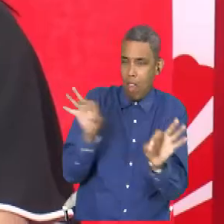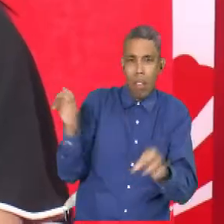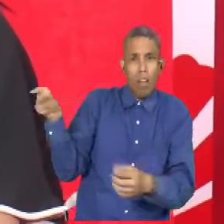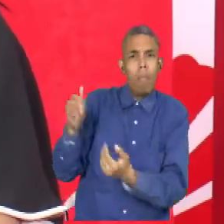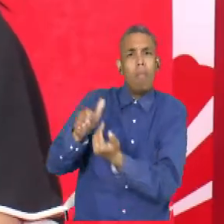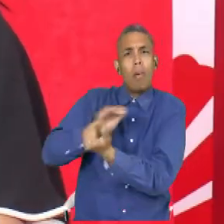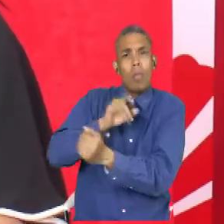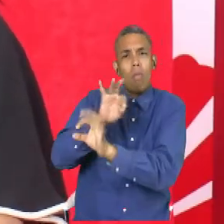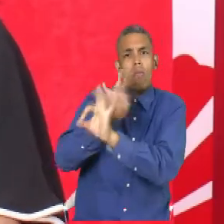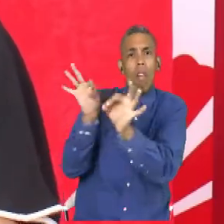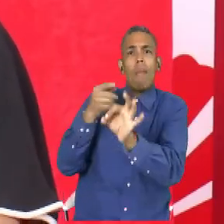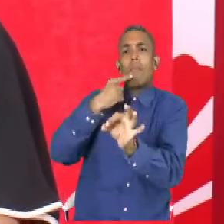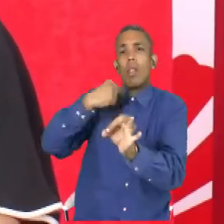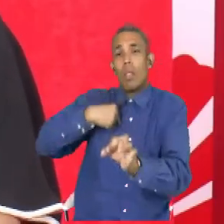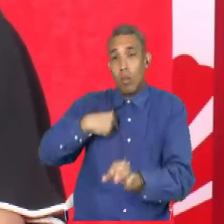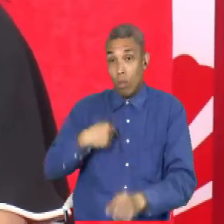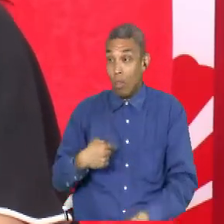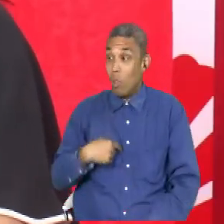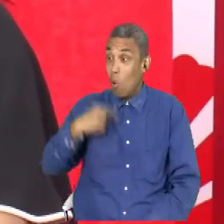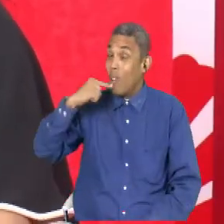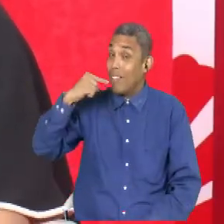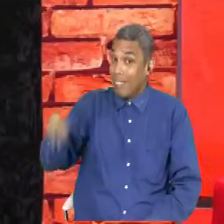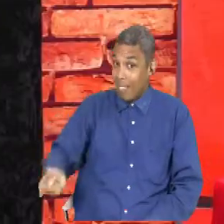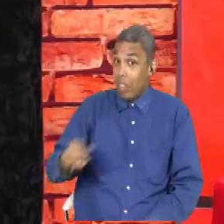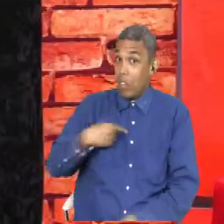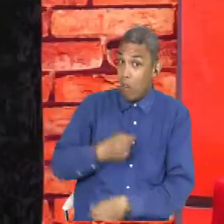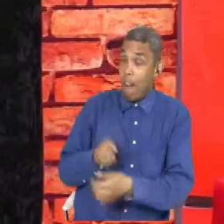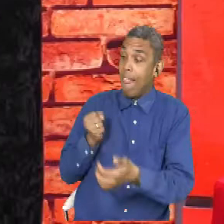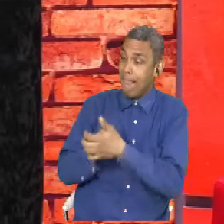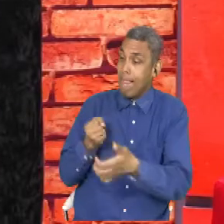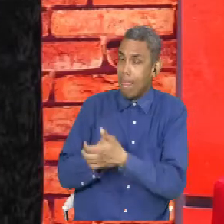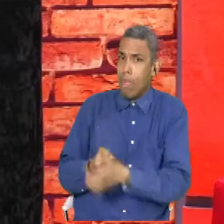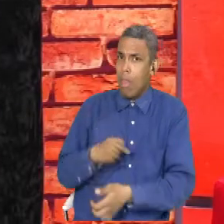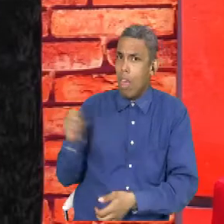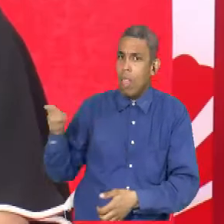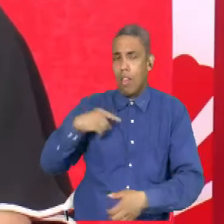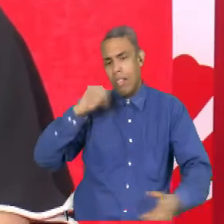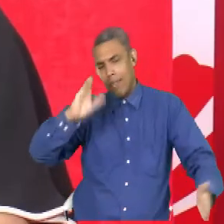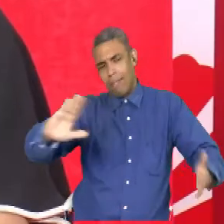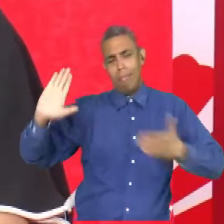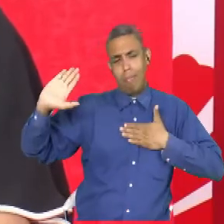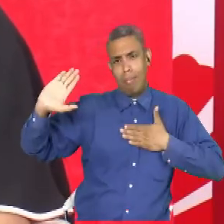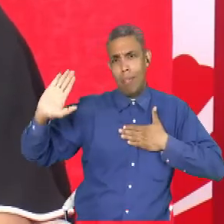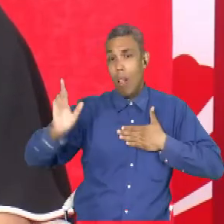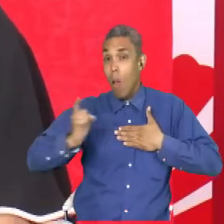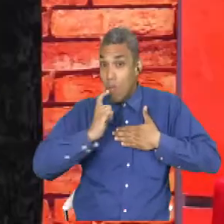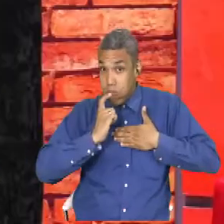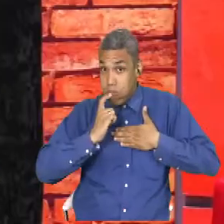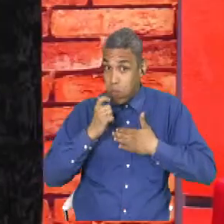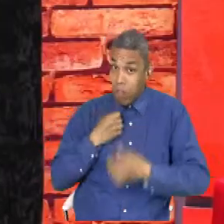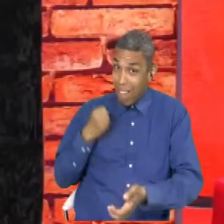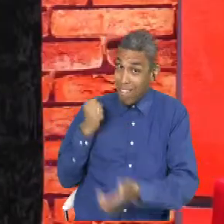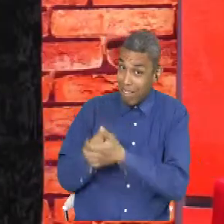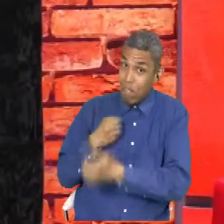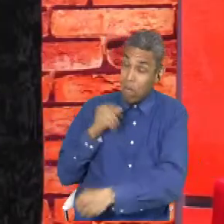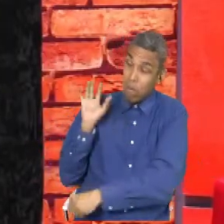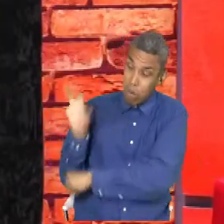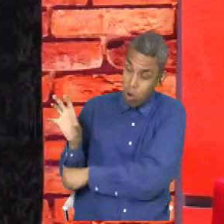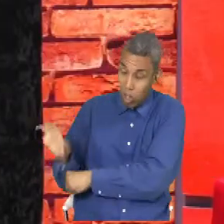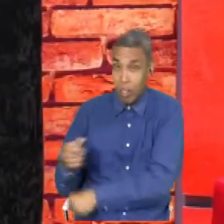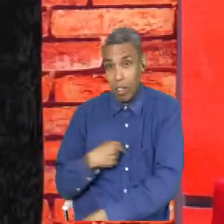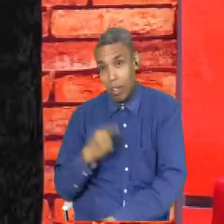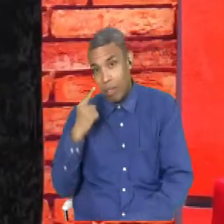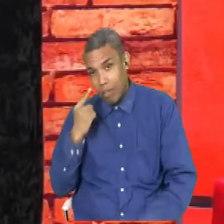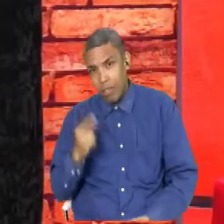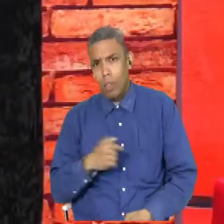yo era intensa. Que yo me ponía cantona cuando me prometían algo y no me cumplían. Y lo es. Que es un sándwich